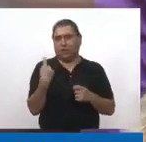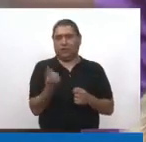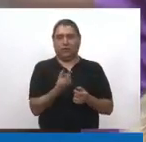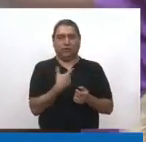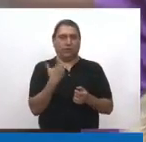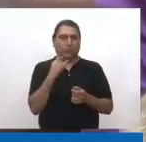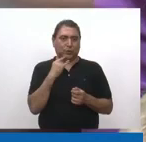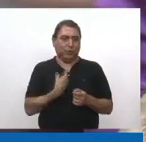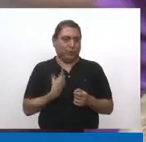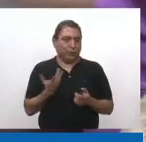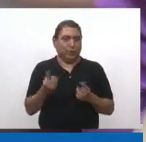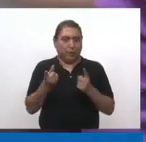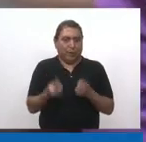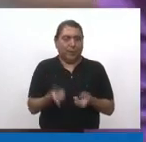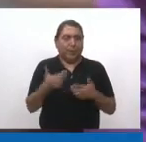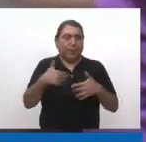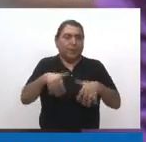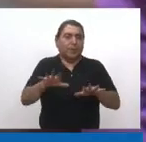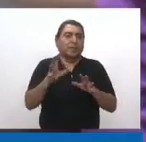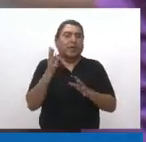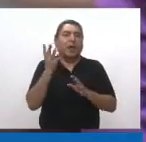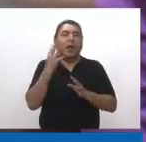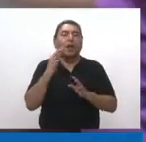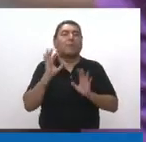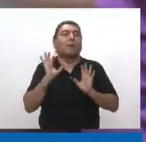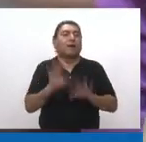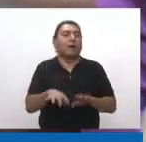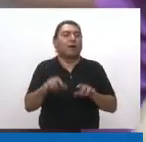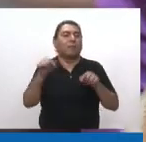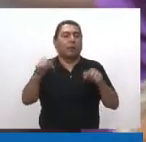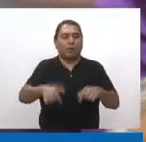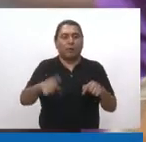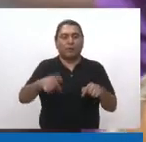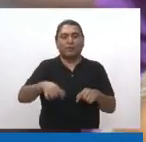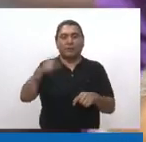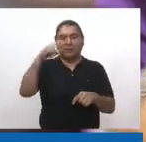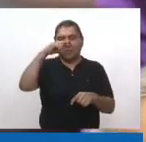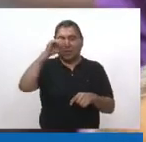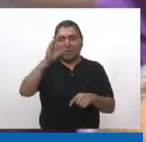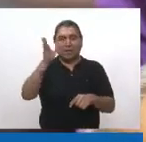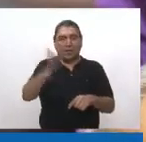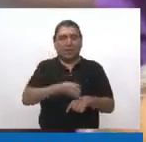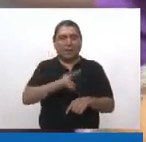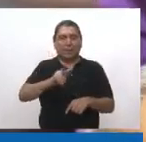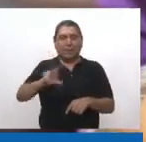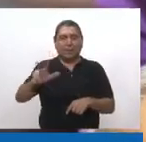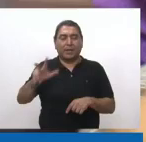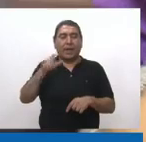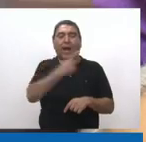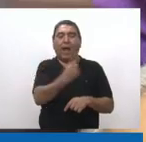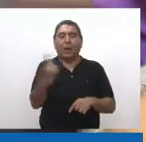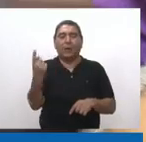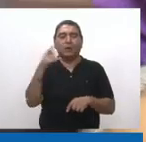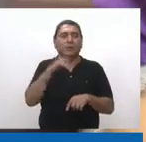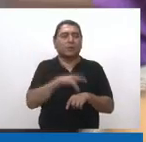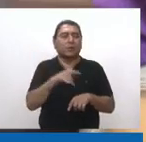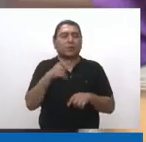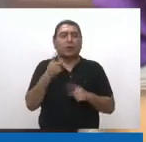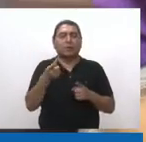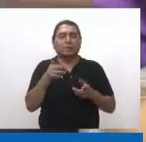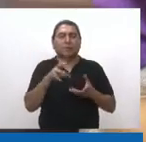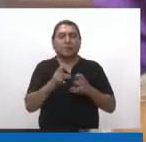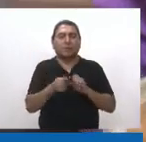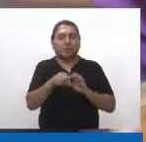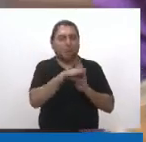implica que cualquier afectado pueda ampararlo, como está ocurriendo hoy con el 70/23. Cada uno que se ve afectado en una norma